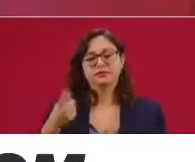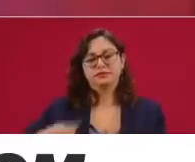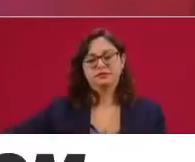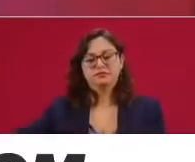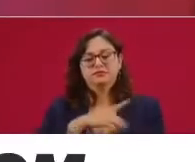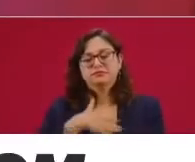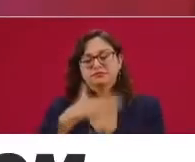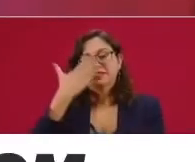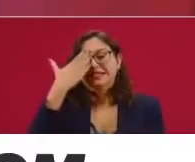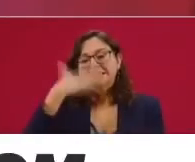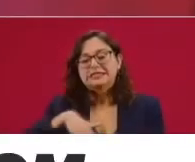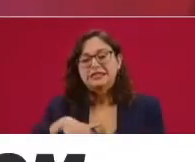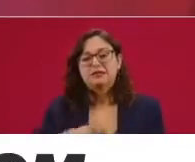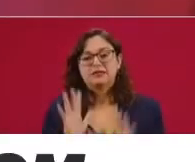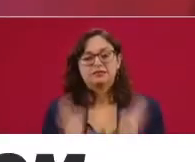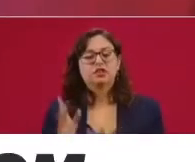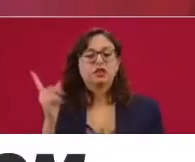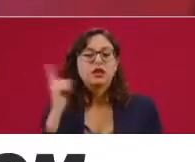mismos